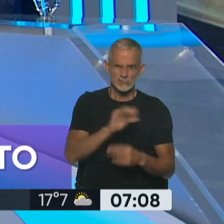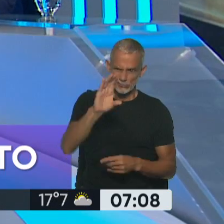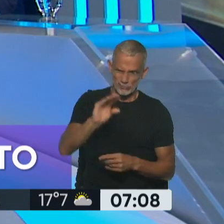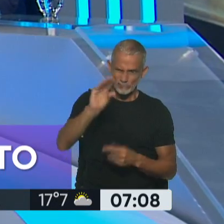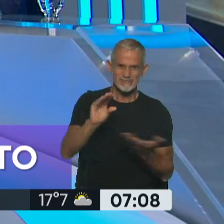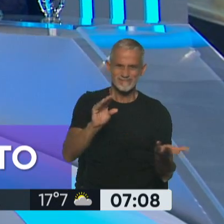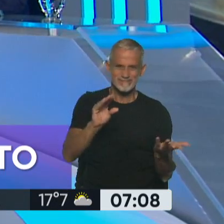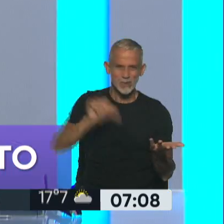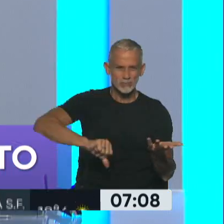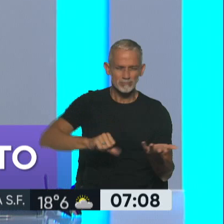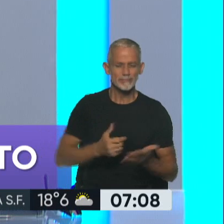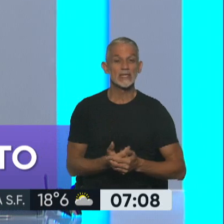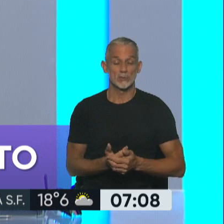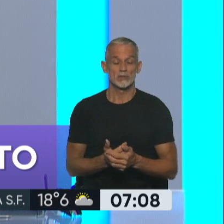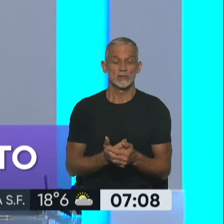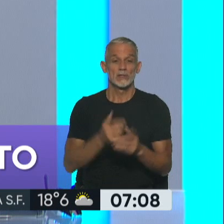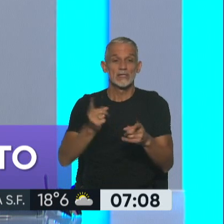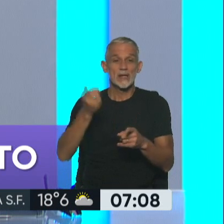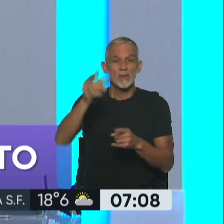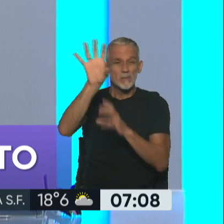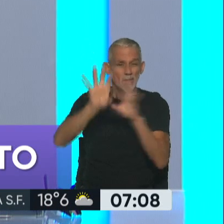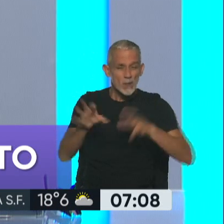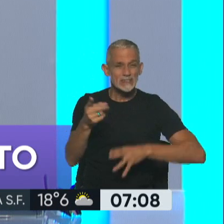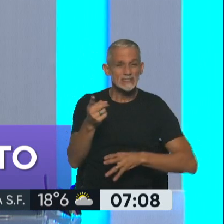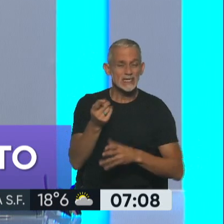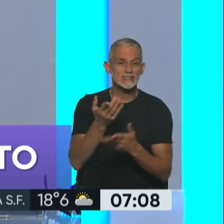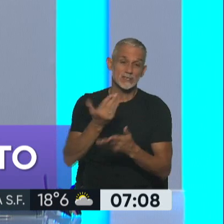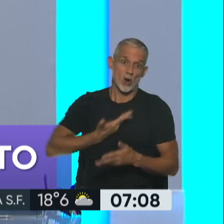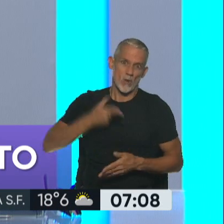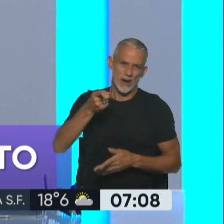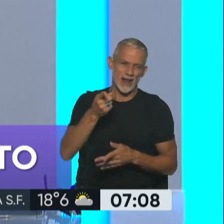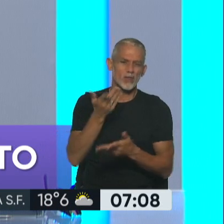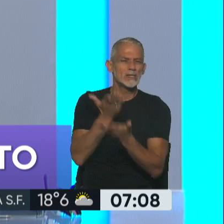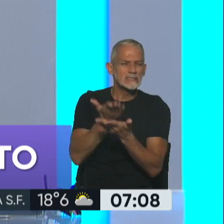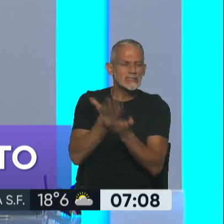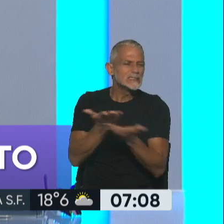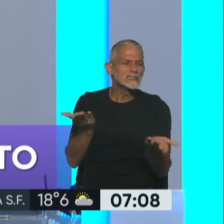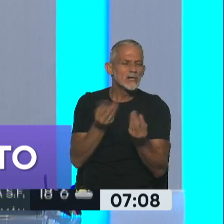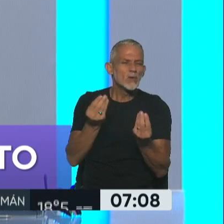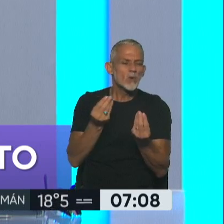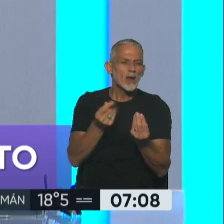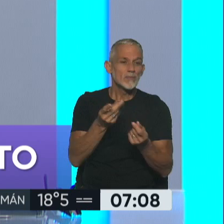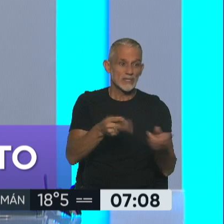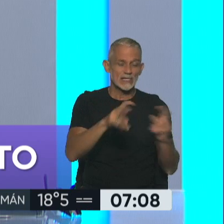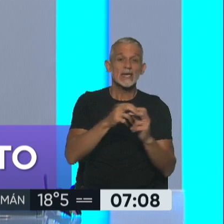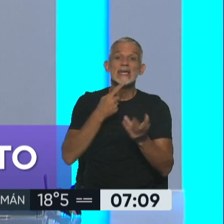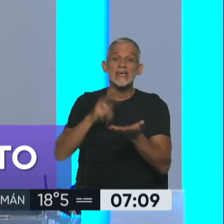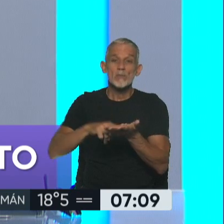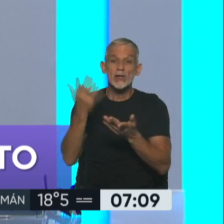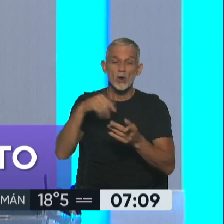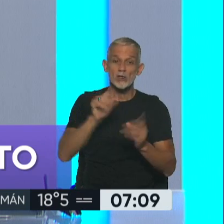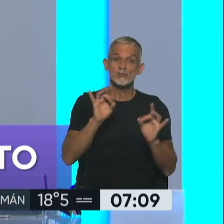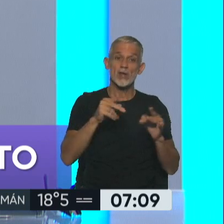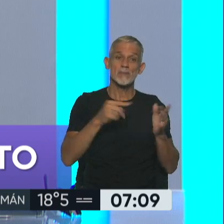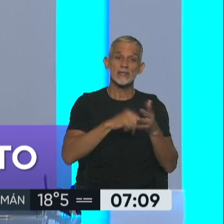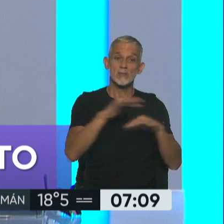provincias argentinas. También habían planteado varios gobernadores la posibilidad de coparticipar otros impuestos que hoy